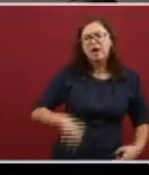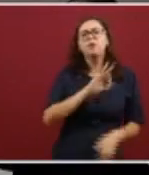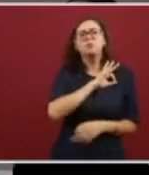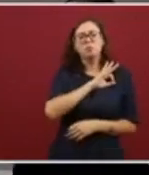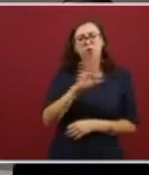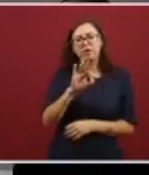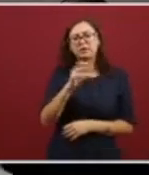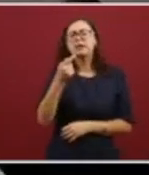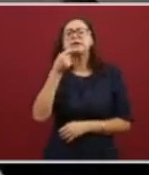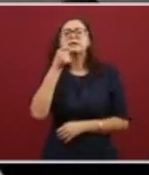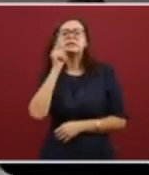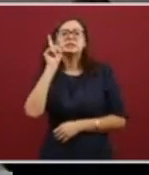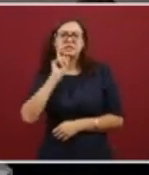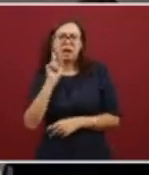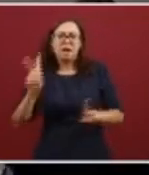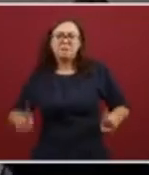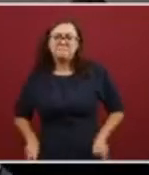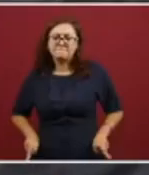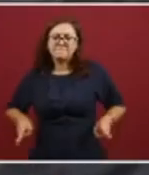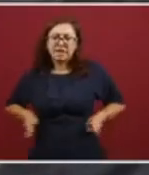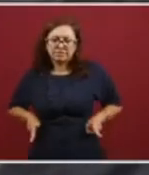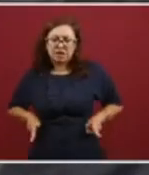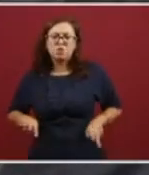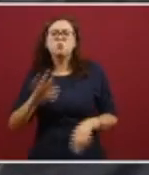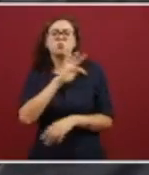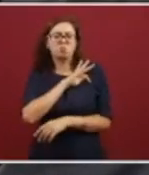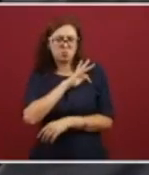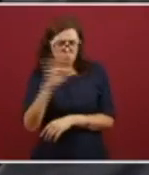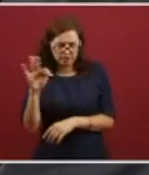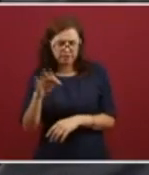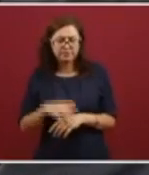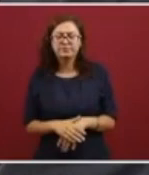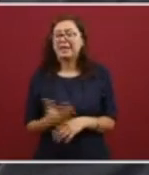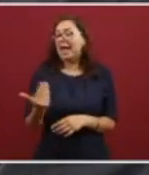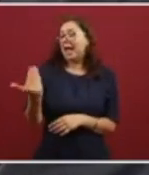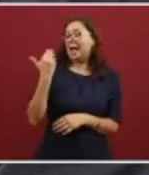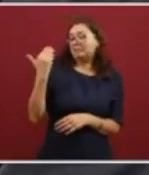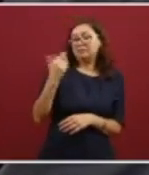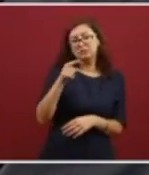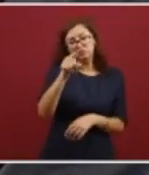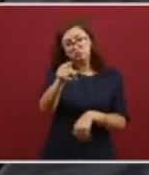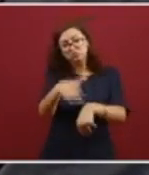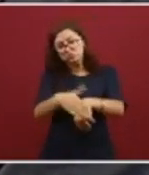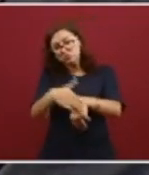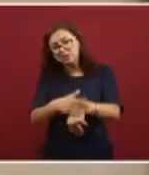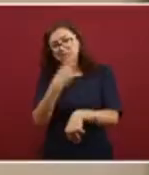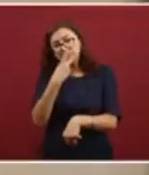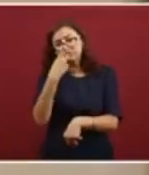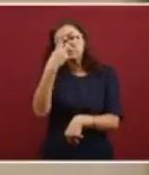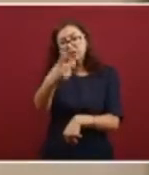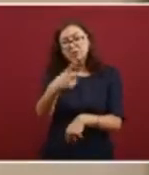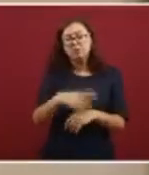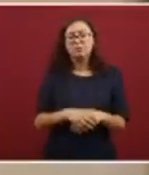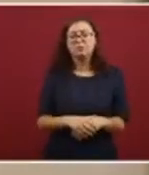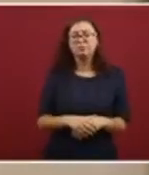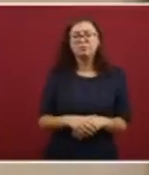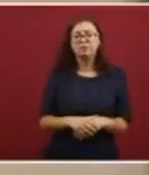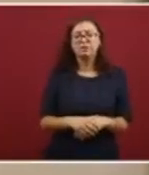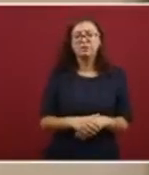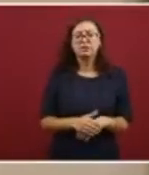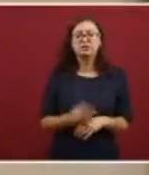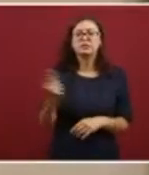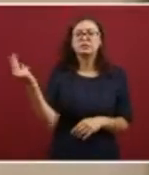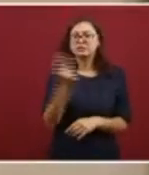poco tiempo, hablando de la constitución moral, usted dijo que se requería fortalecer los